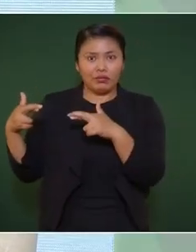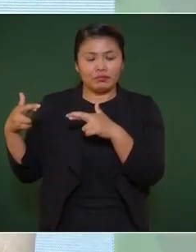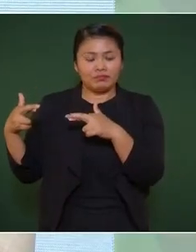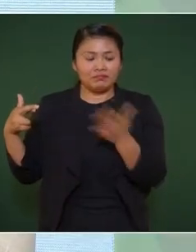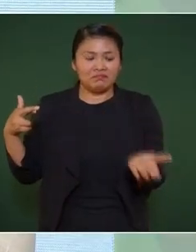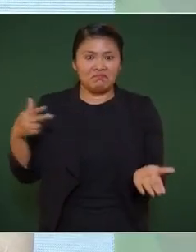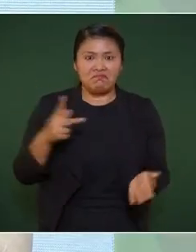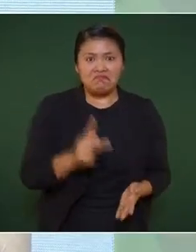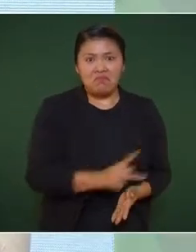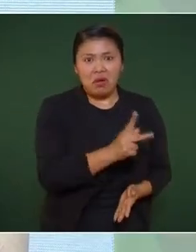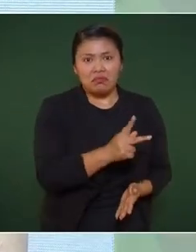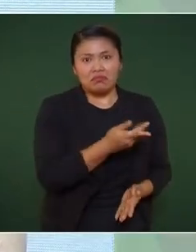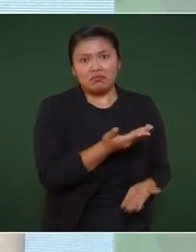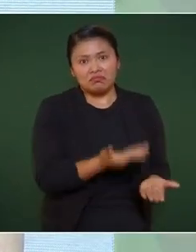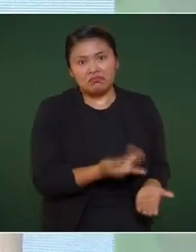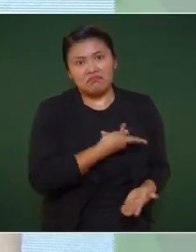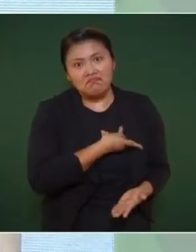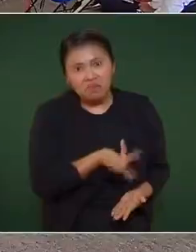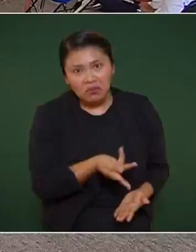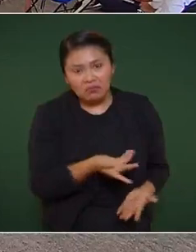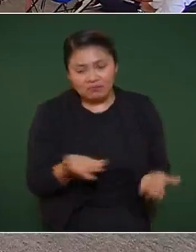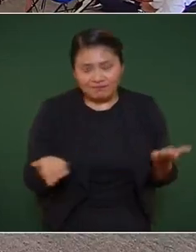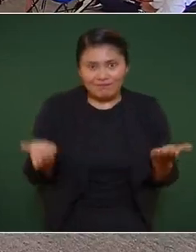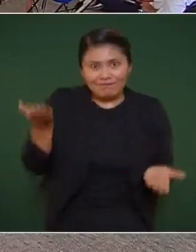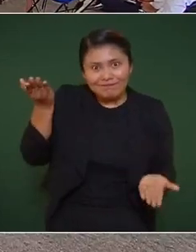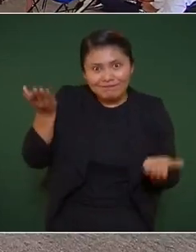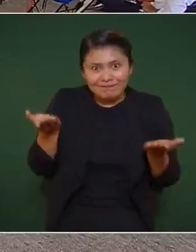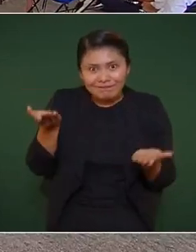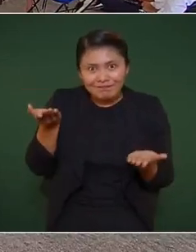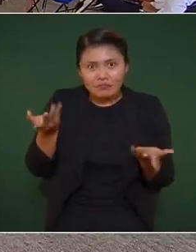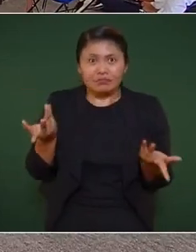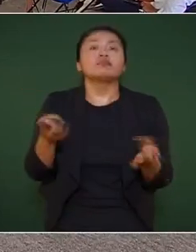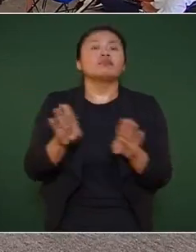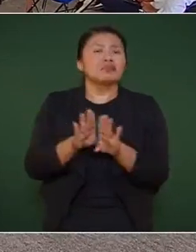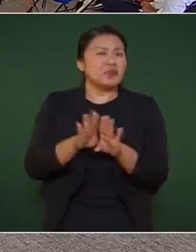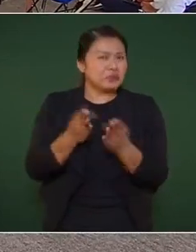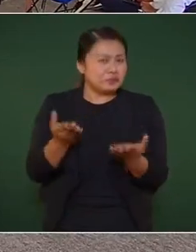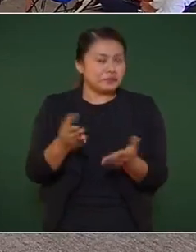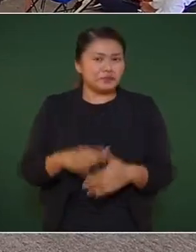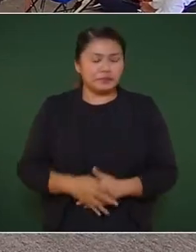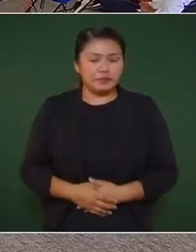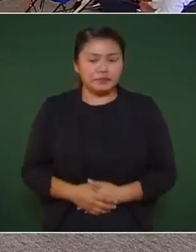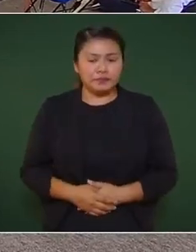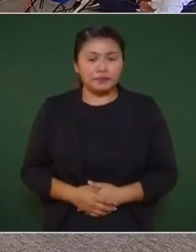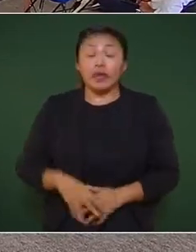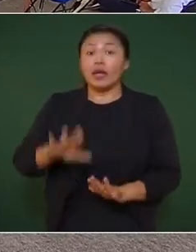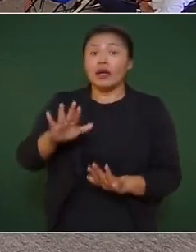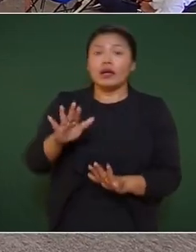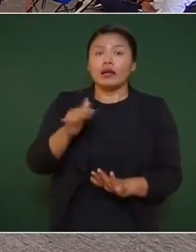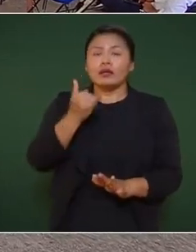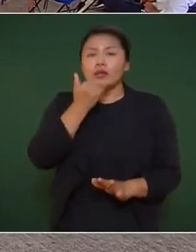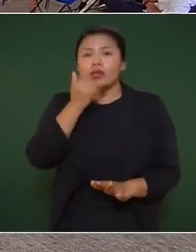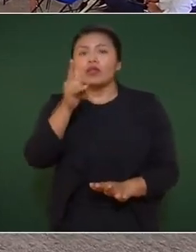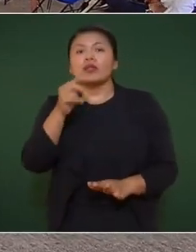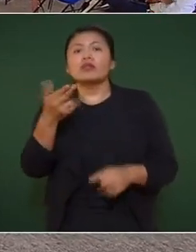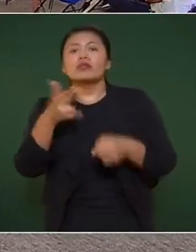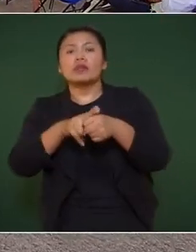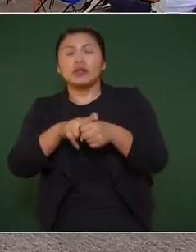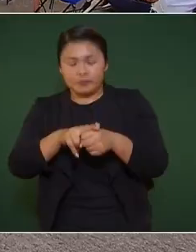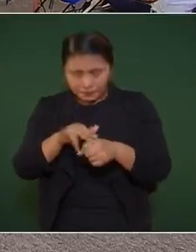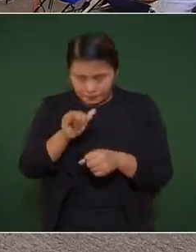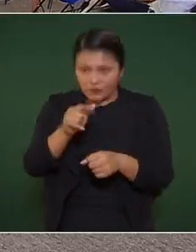pueblo pobre. Lo otro que estás planteando… Lo del hospital.